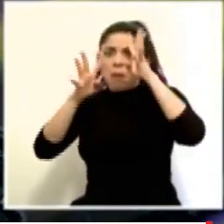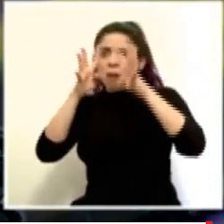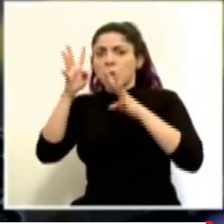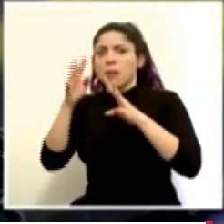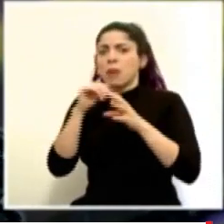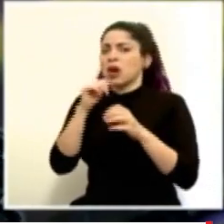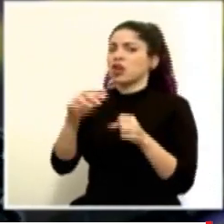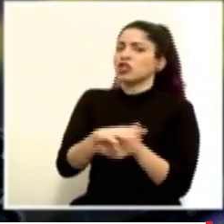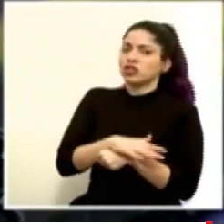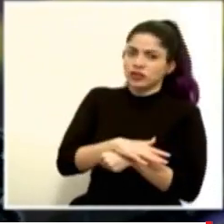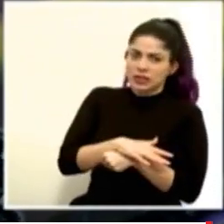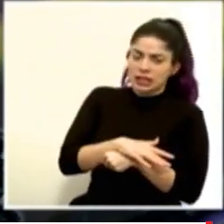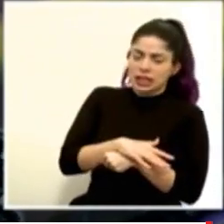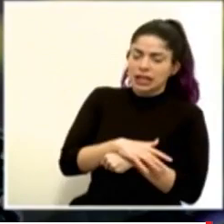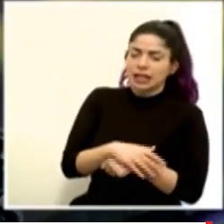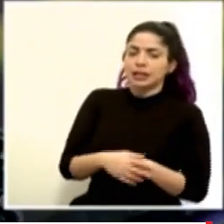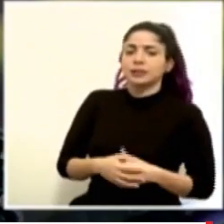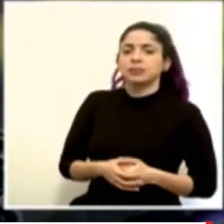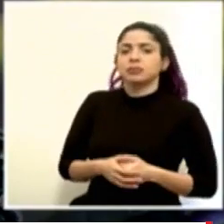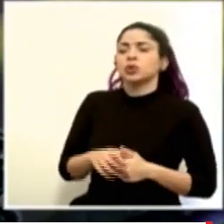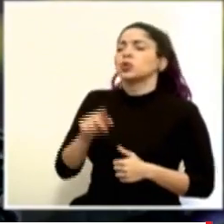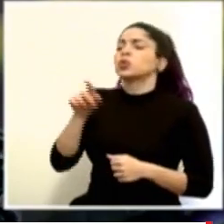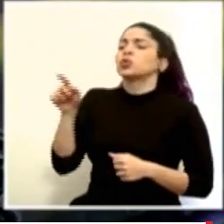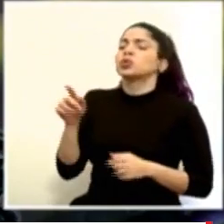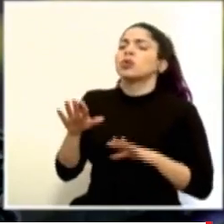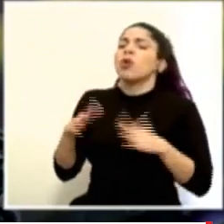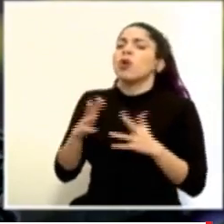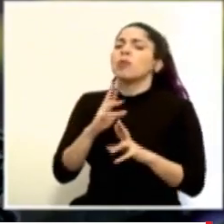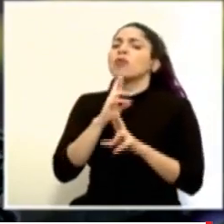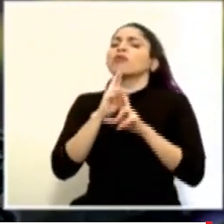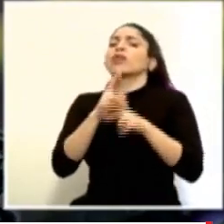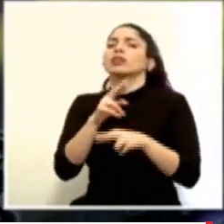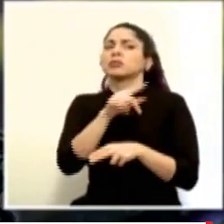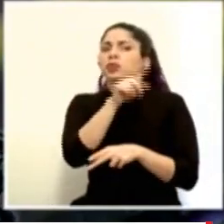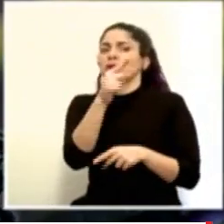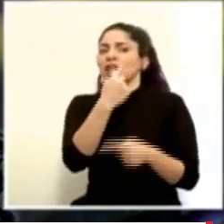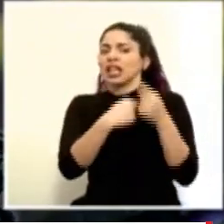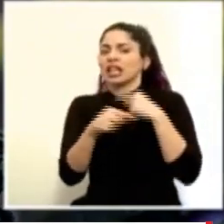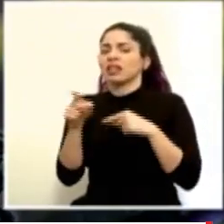e insuficientes. ¿Qué responden ante ello?